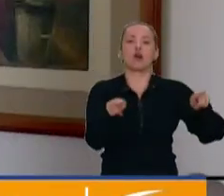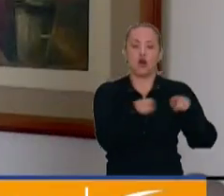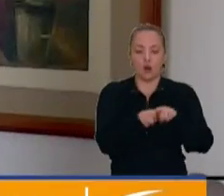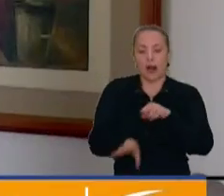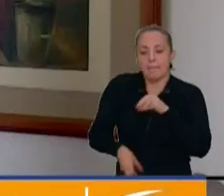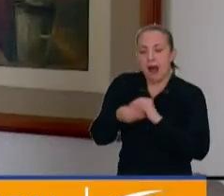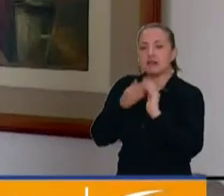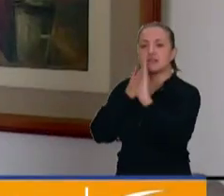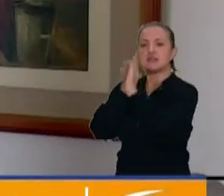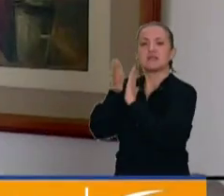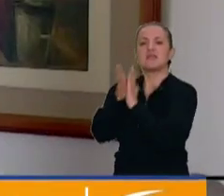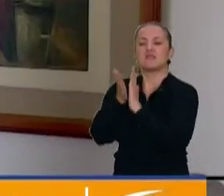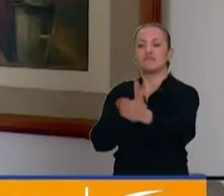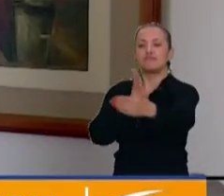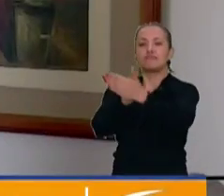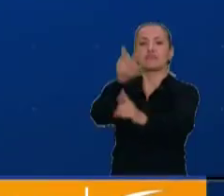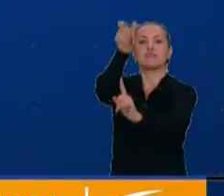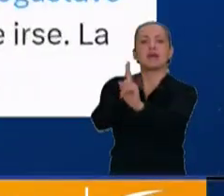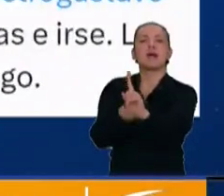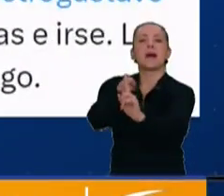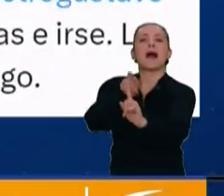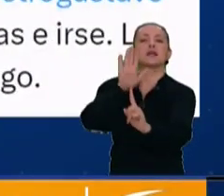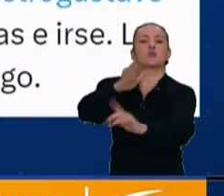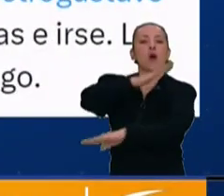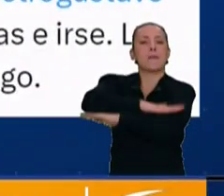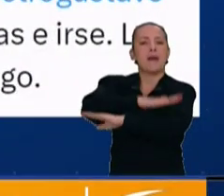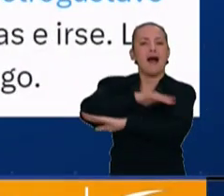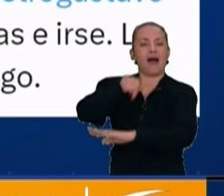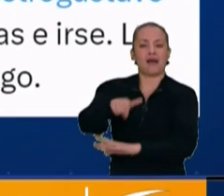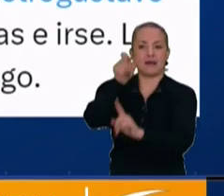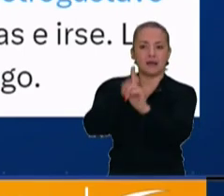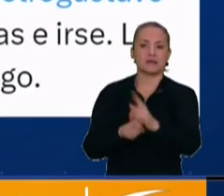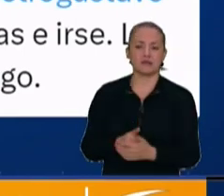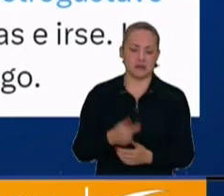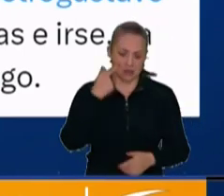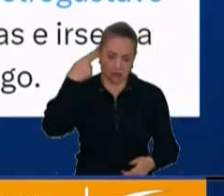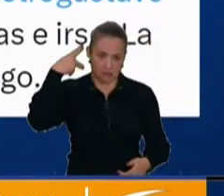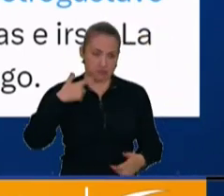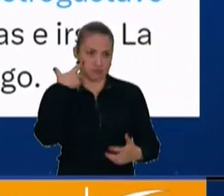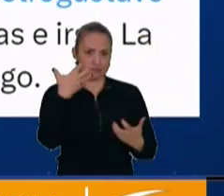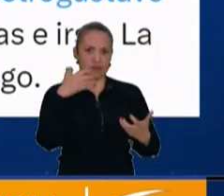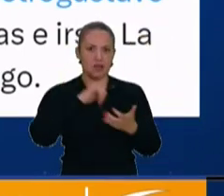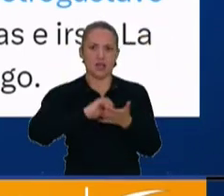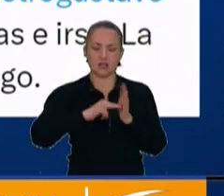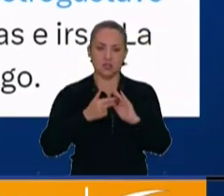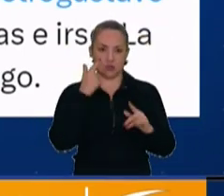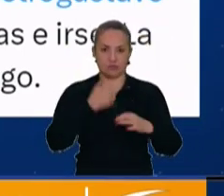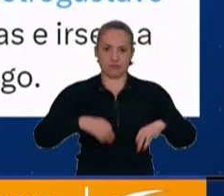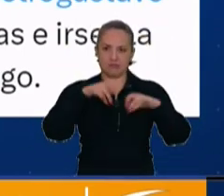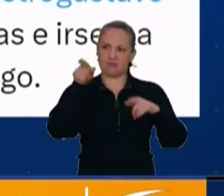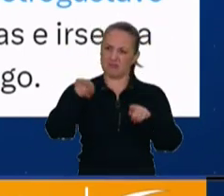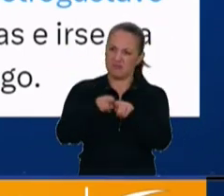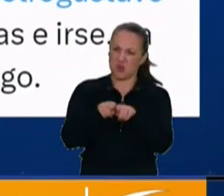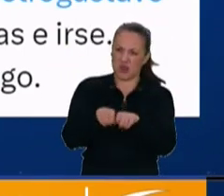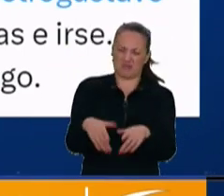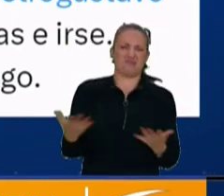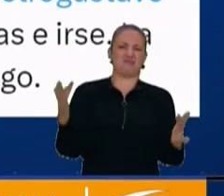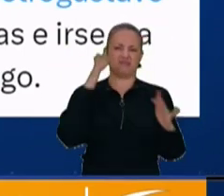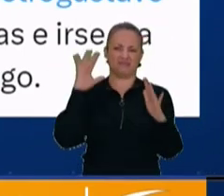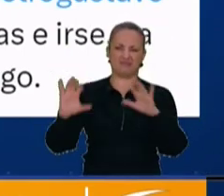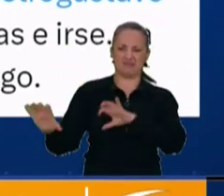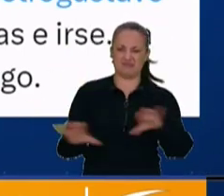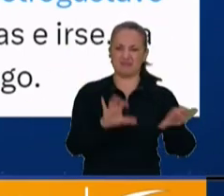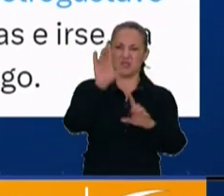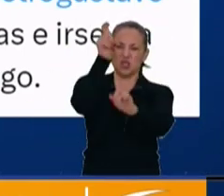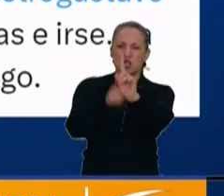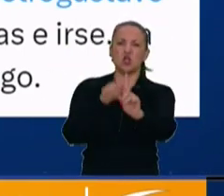una postura contra el embajador Gali Dagán. La historia de la diplomacia universal consignará como hito la patanería insensata del